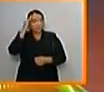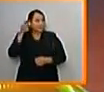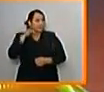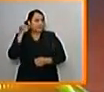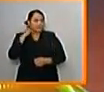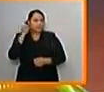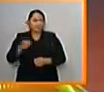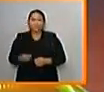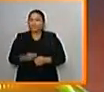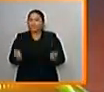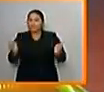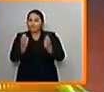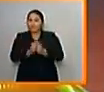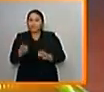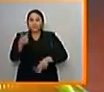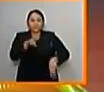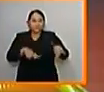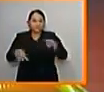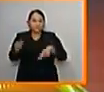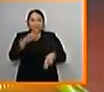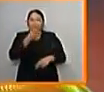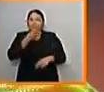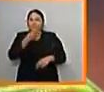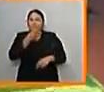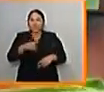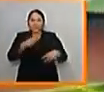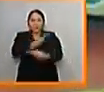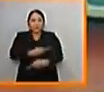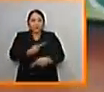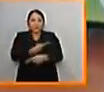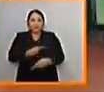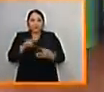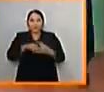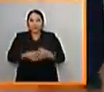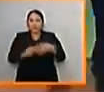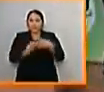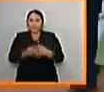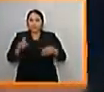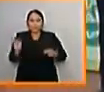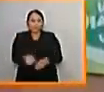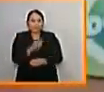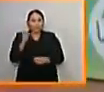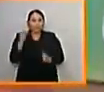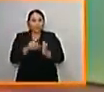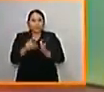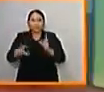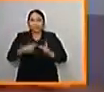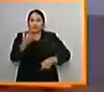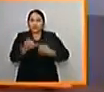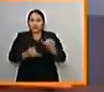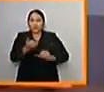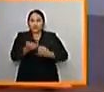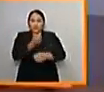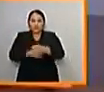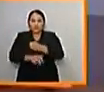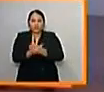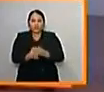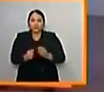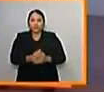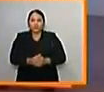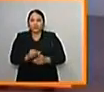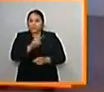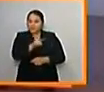encuentro en compañía de nuestro auditor. Y la diversión la vamos a iniciar ganando 100.000 lempiras con Pega 3. Así que